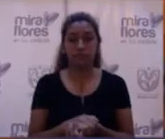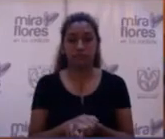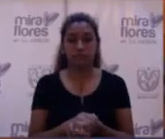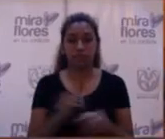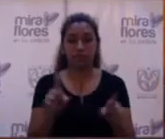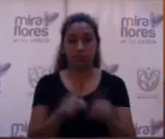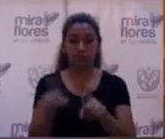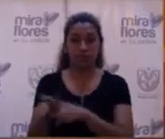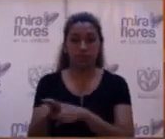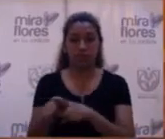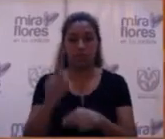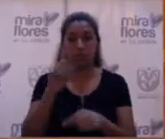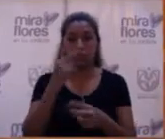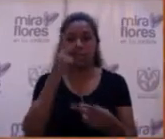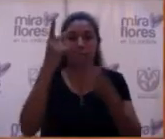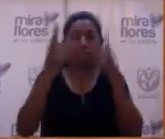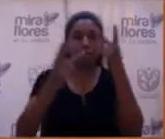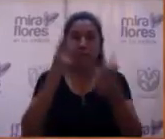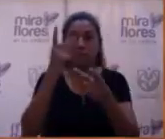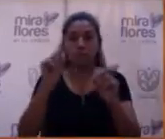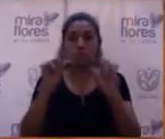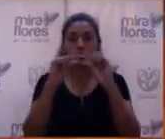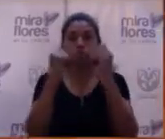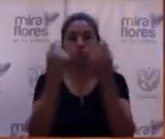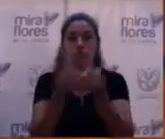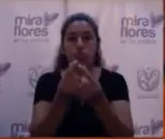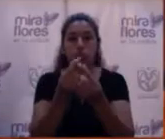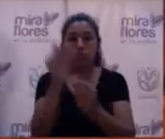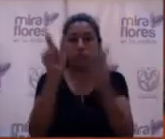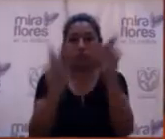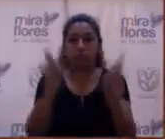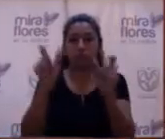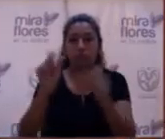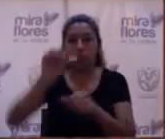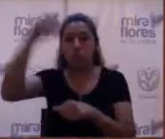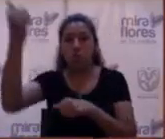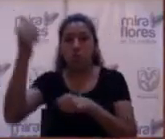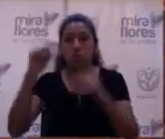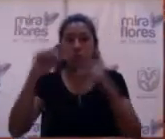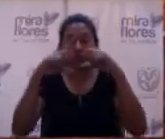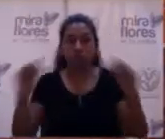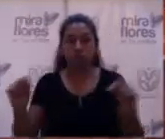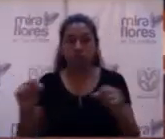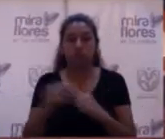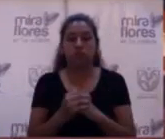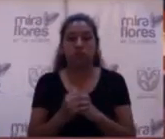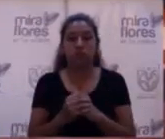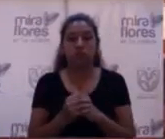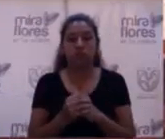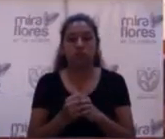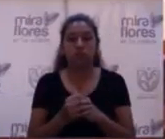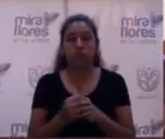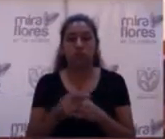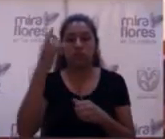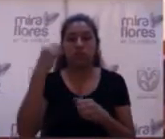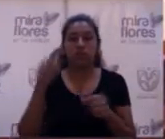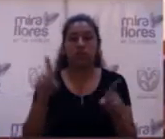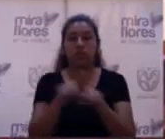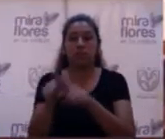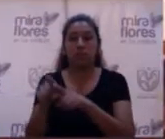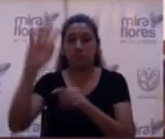como consecuencia de una visita que hicieron un grupo de parlamentarios coreanos al Parlamento peruano y estaban almorzando